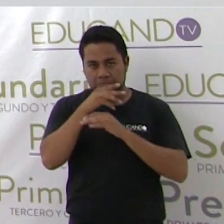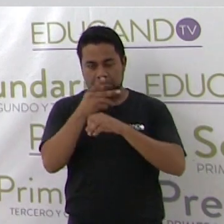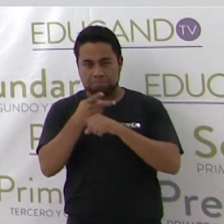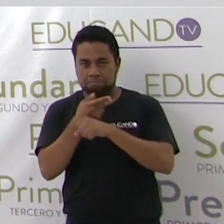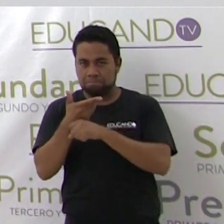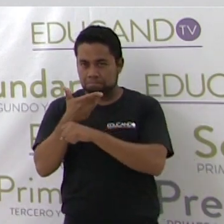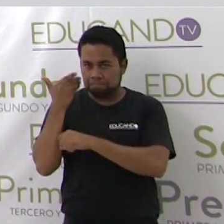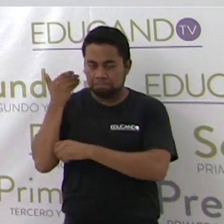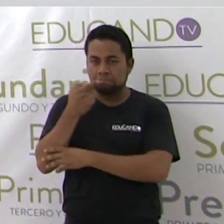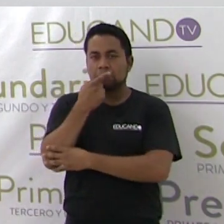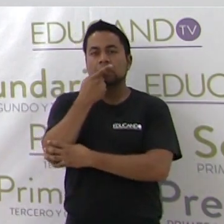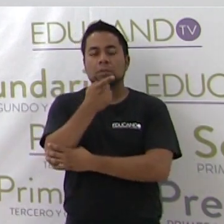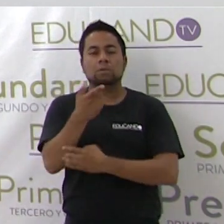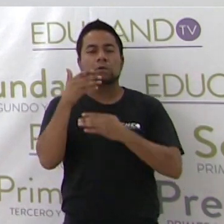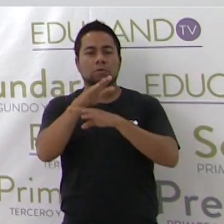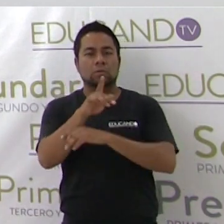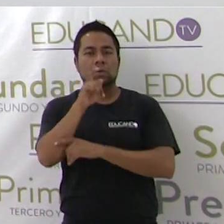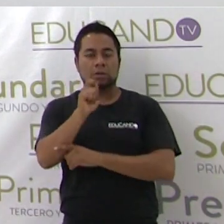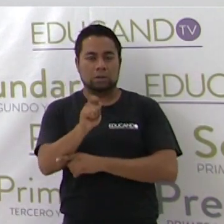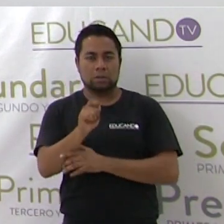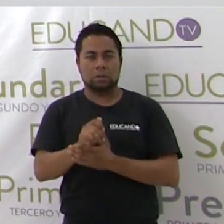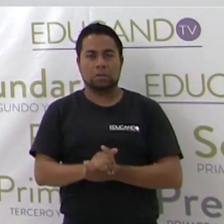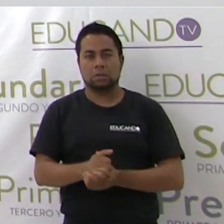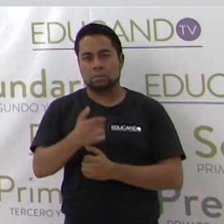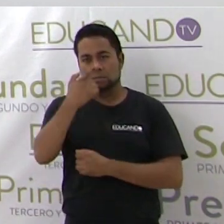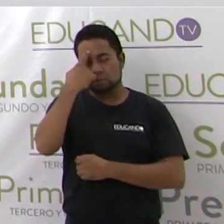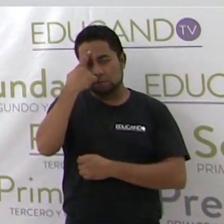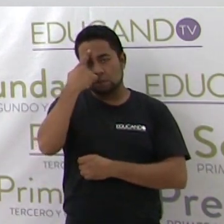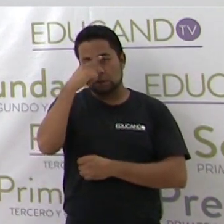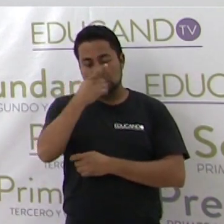nos referimos primero a lo que es el